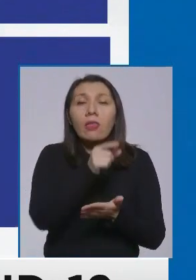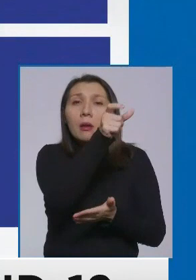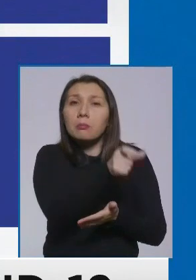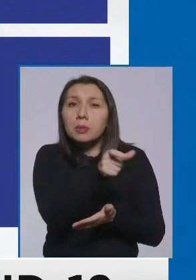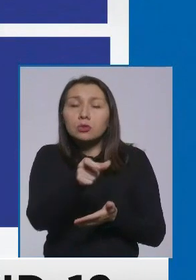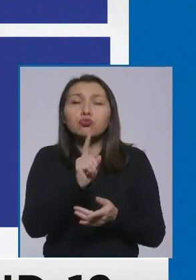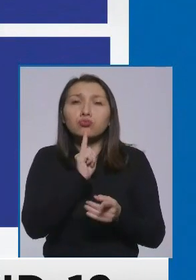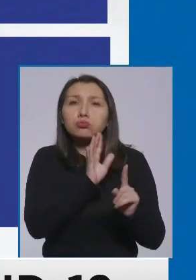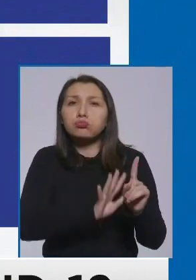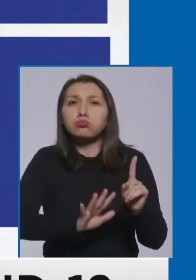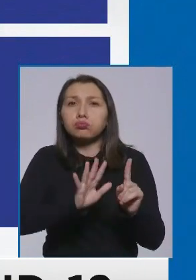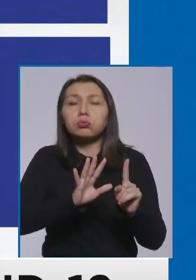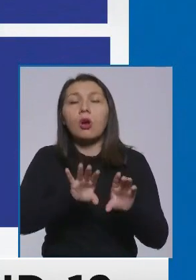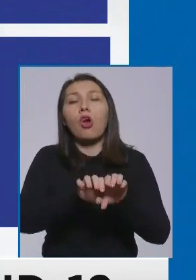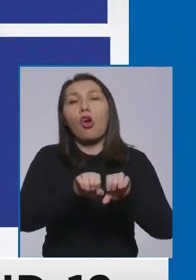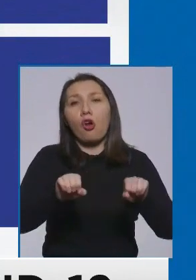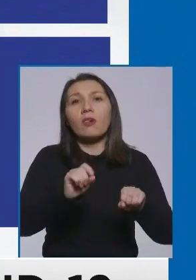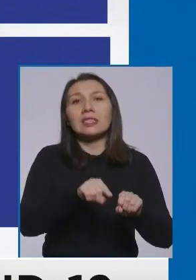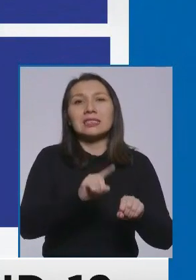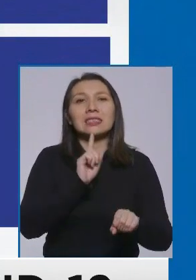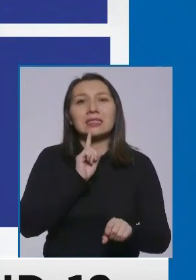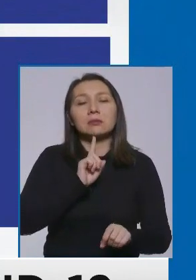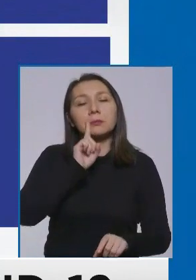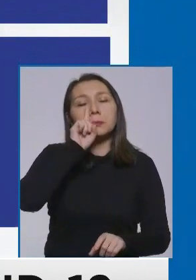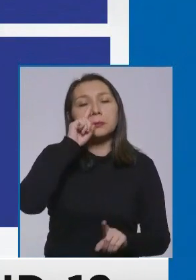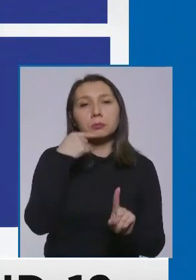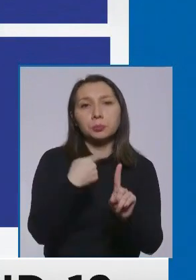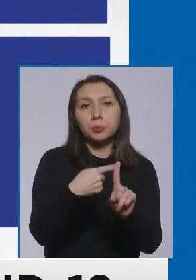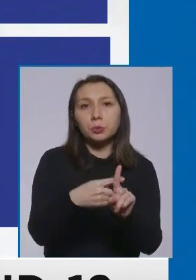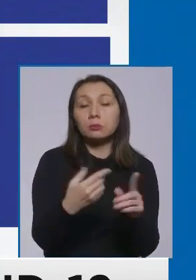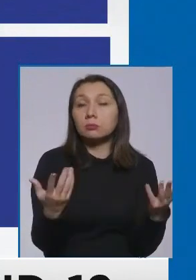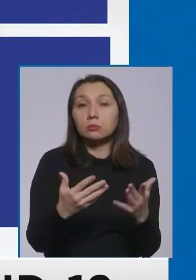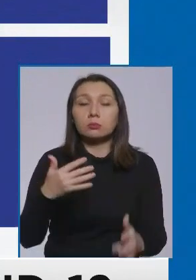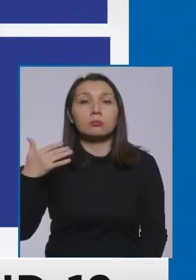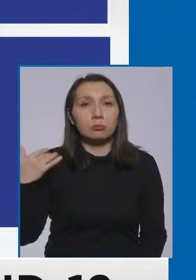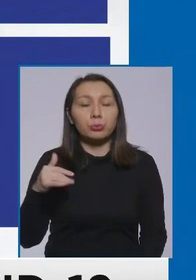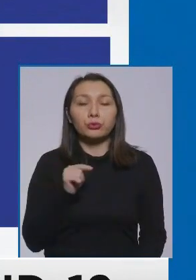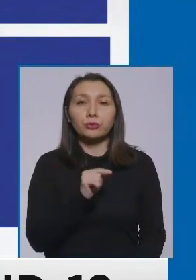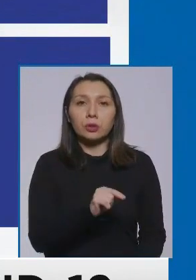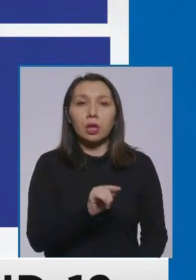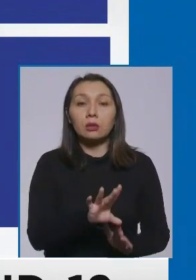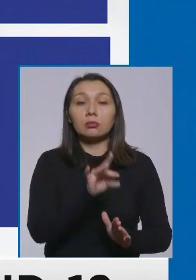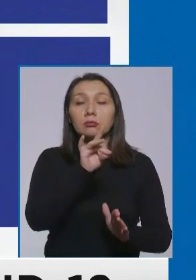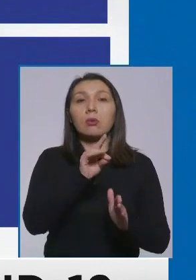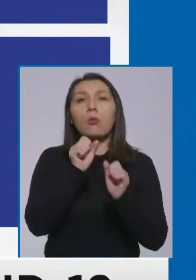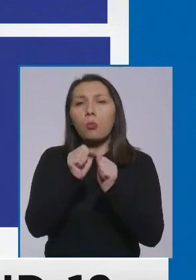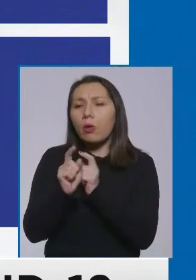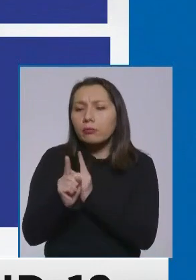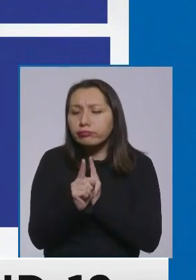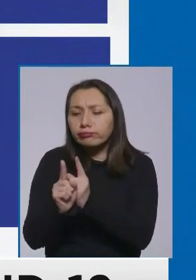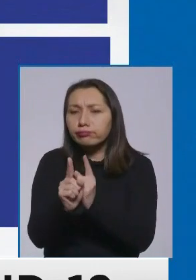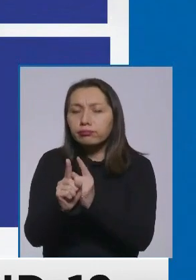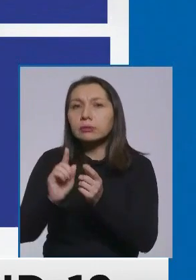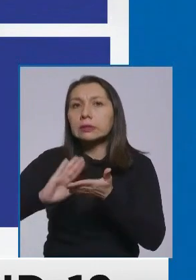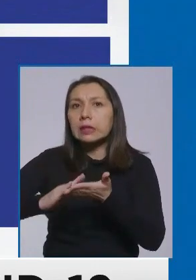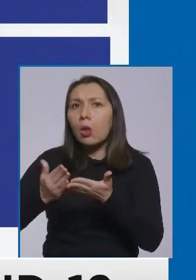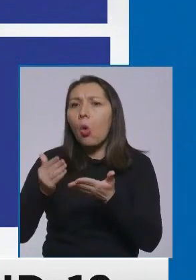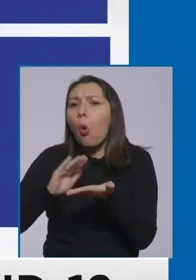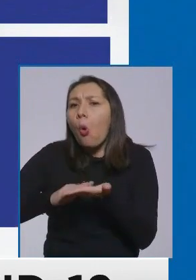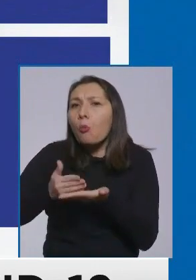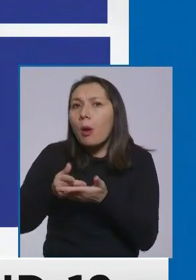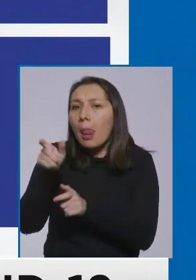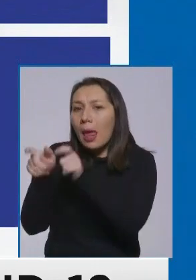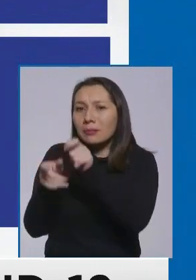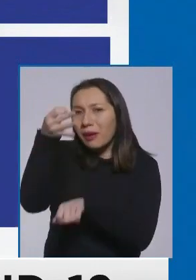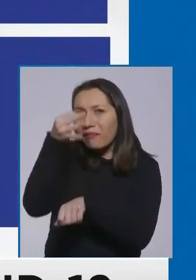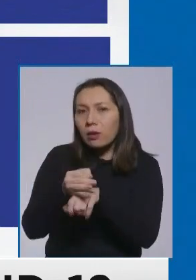que han confirmado con pcr positivo porque es fundamental para poder hacer el seguimiento biológicos de